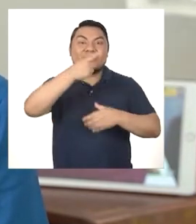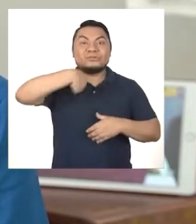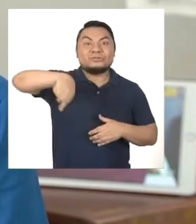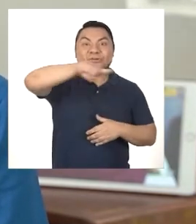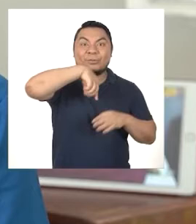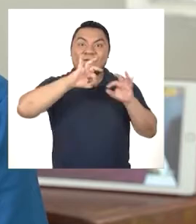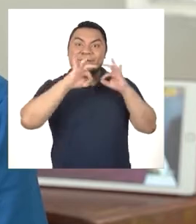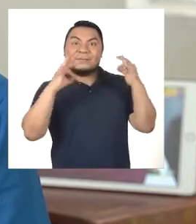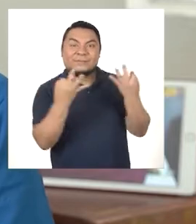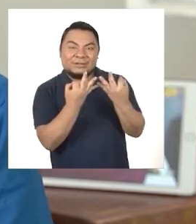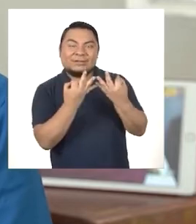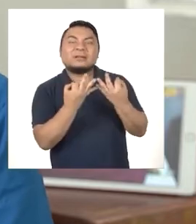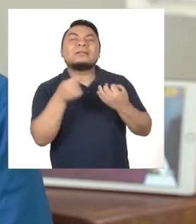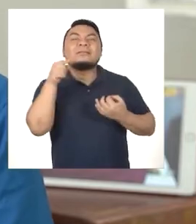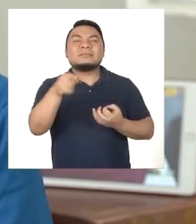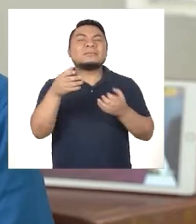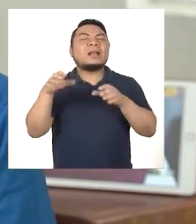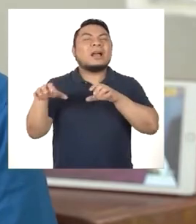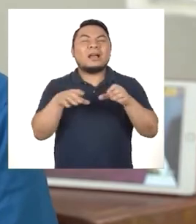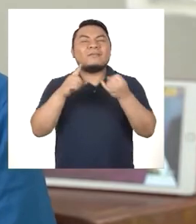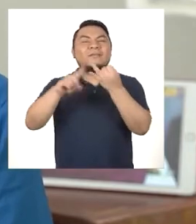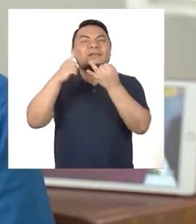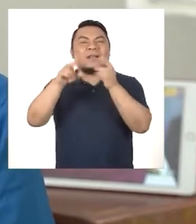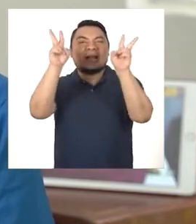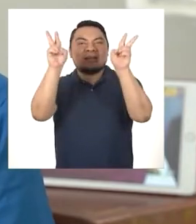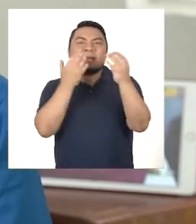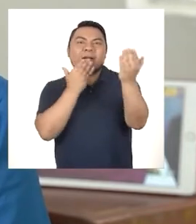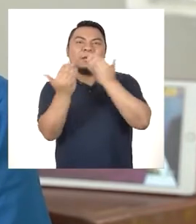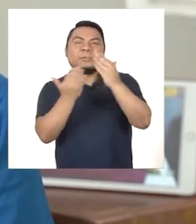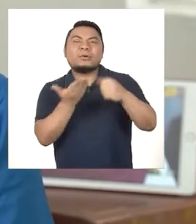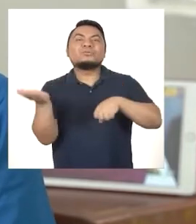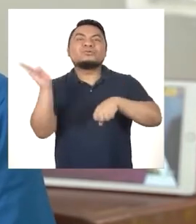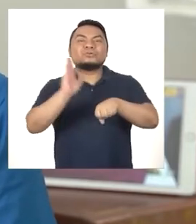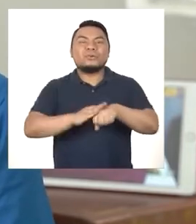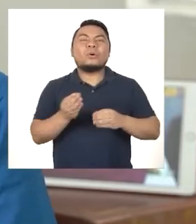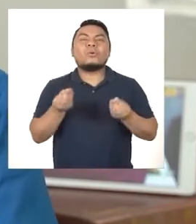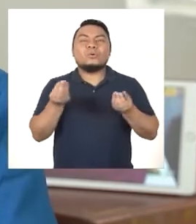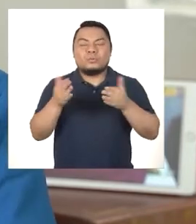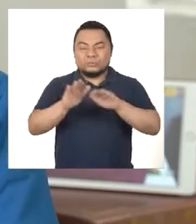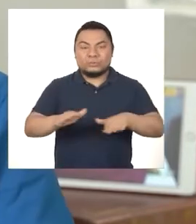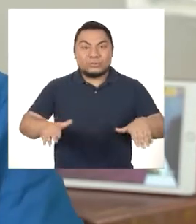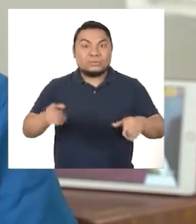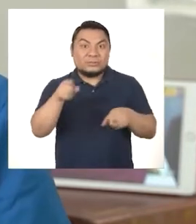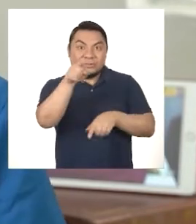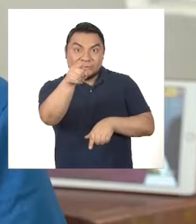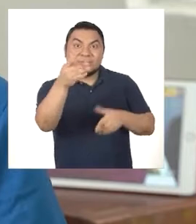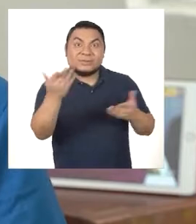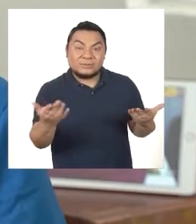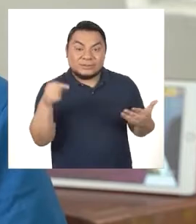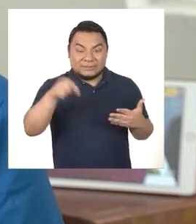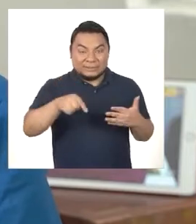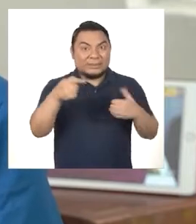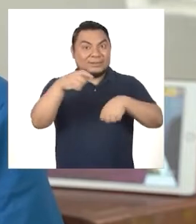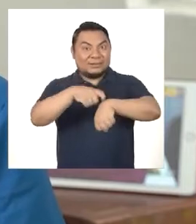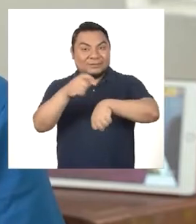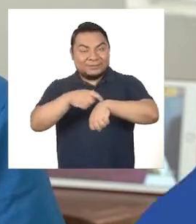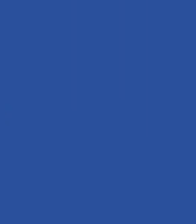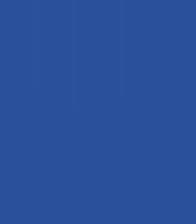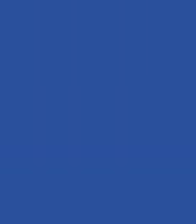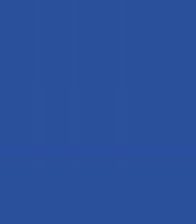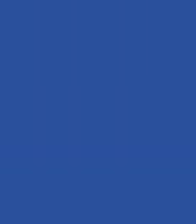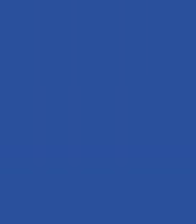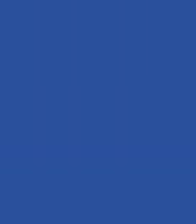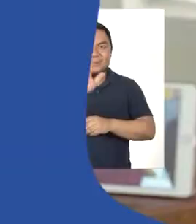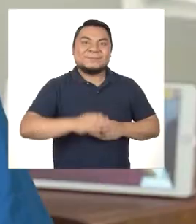Somos Familia, vamos a desarrollar diferentes temas sobre la crianza de familias como la tuya, porque este espacio les pertenece